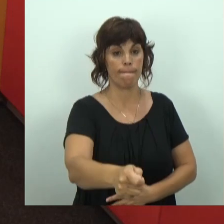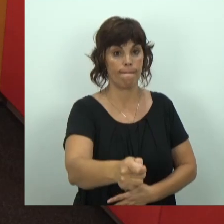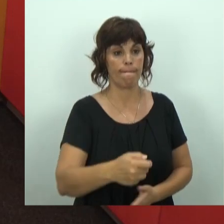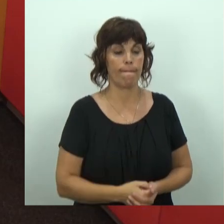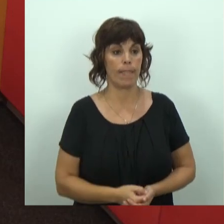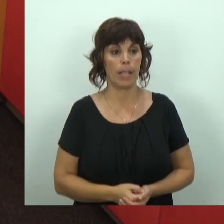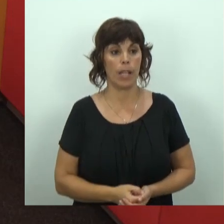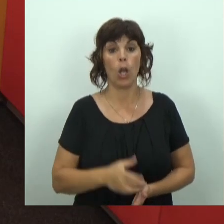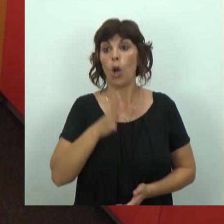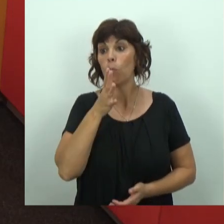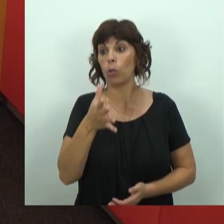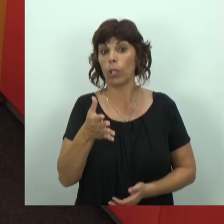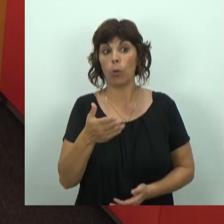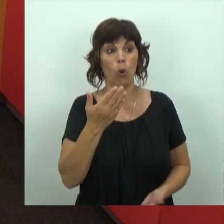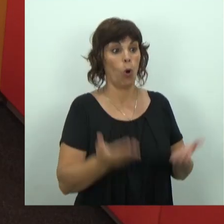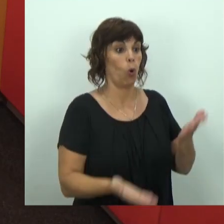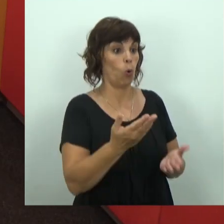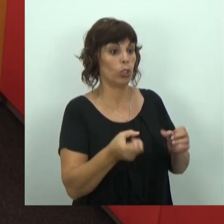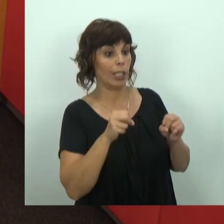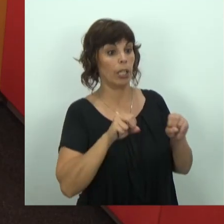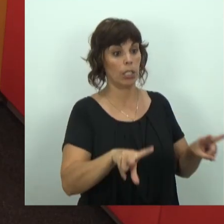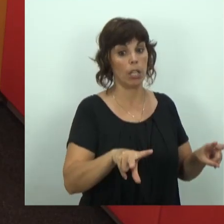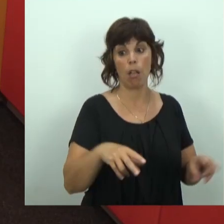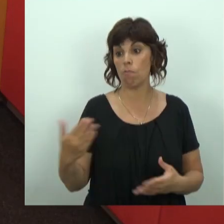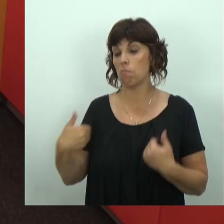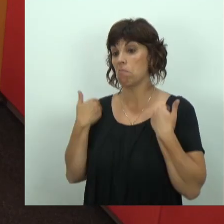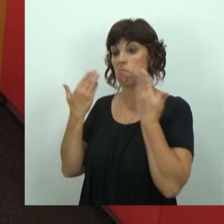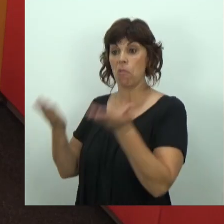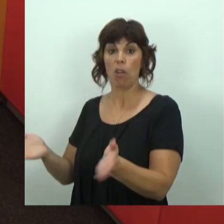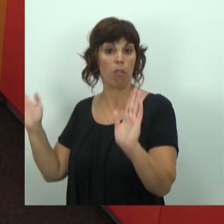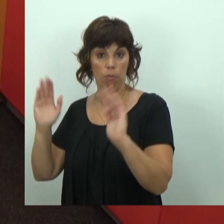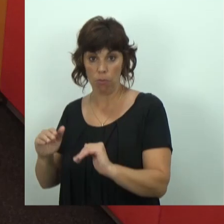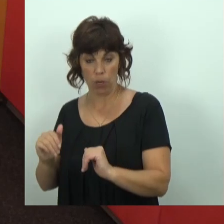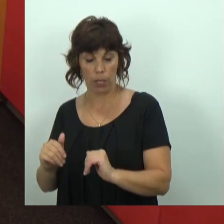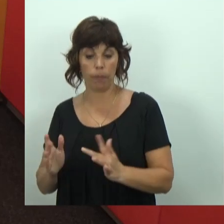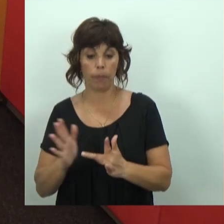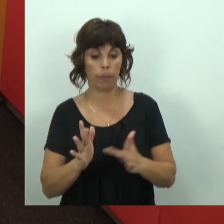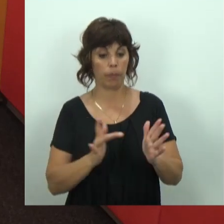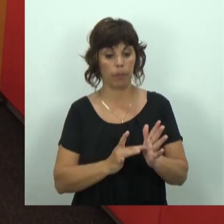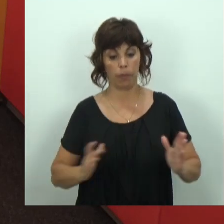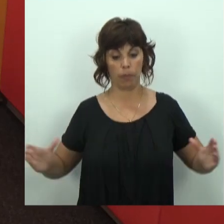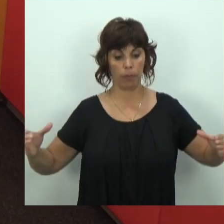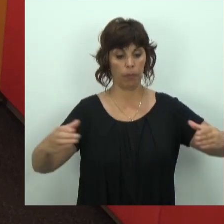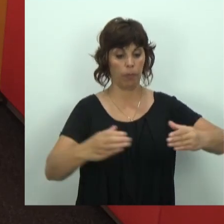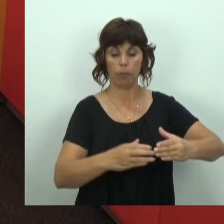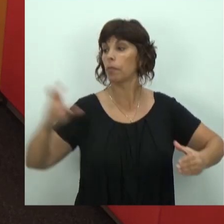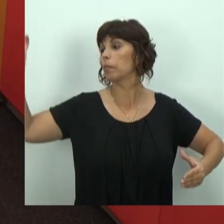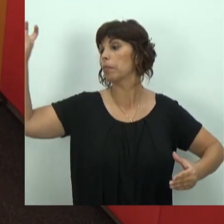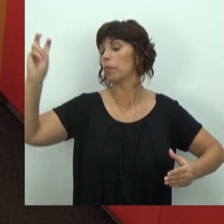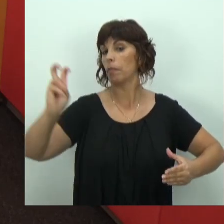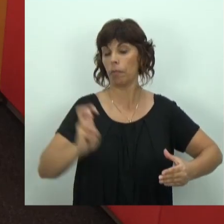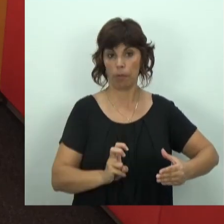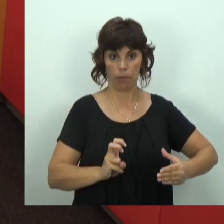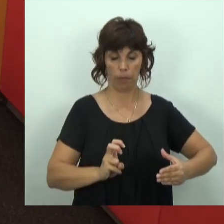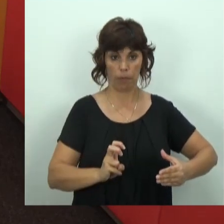sin la gracia. Desde que vino Jesucristo a la tierra, la justicia solo